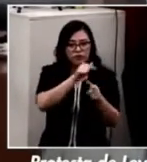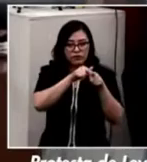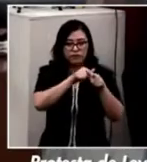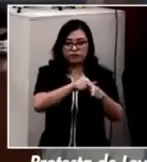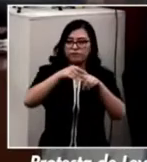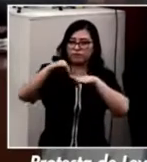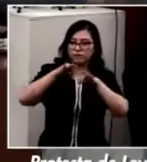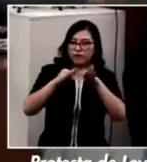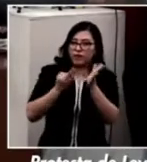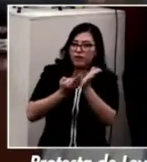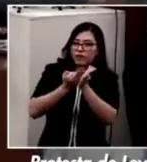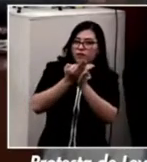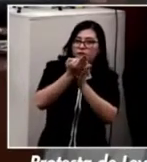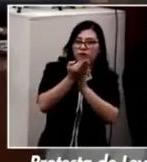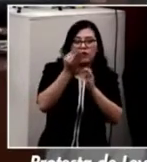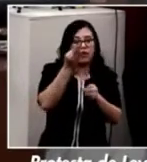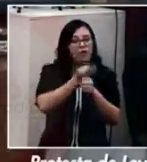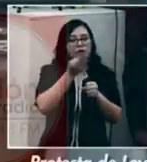regresamos.